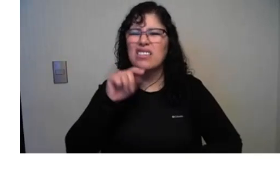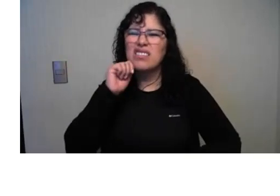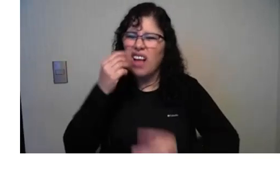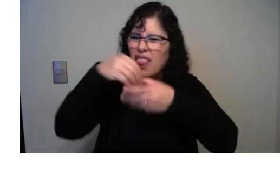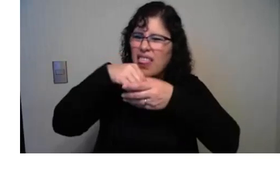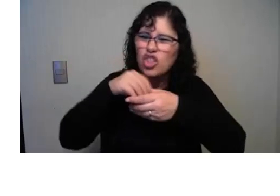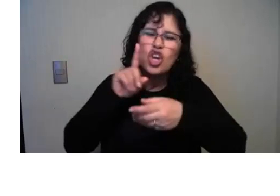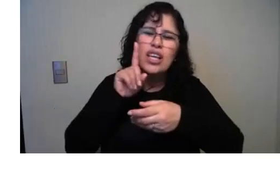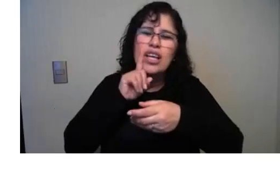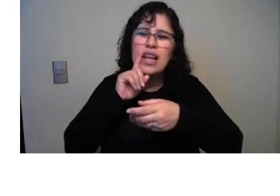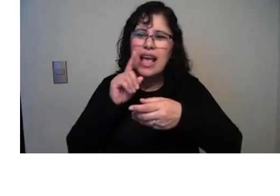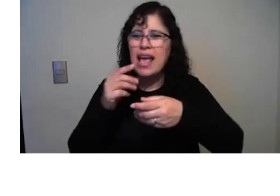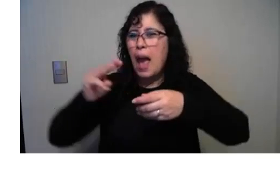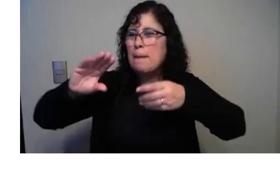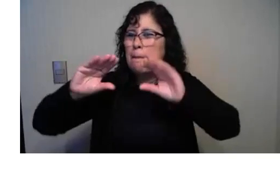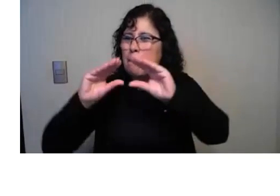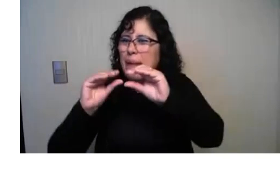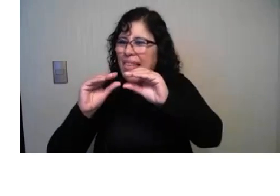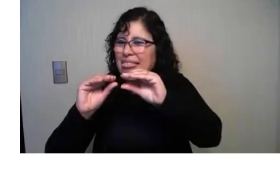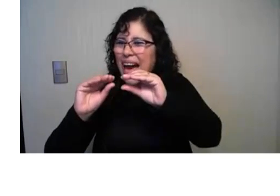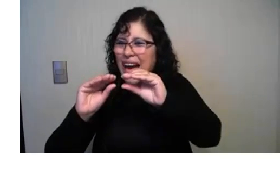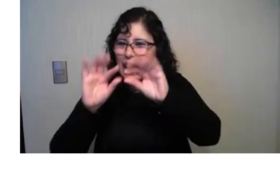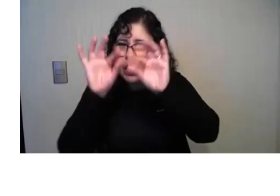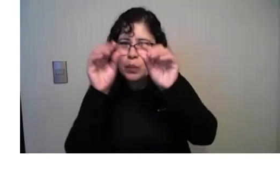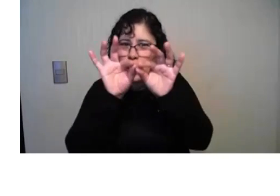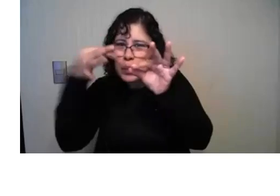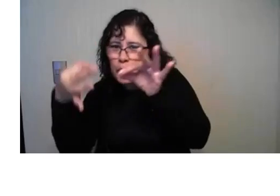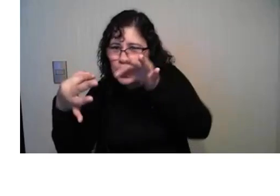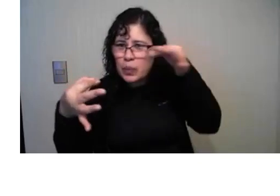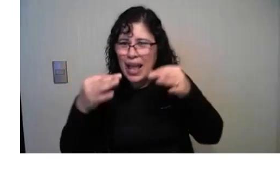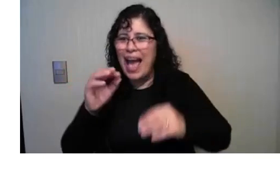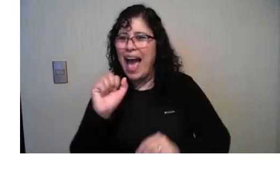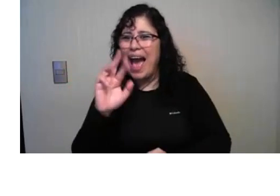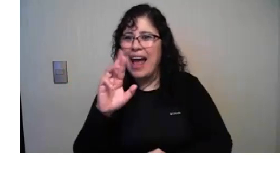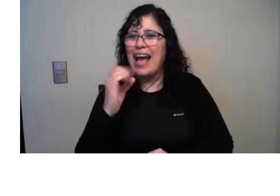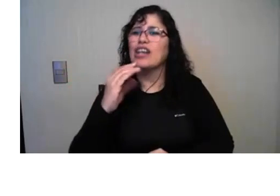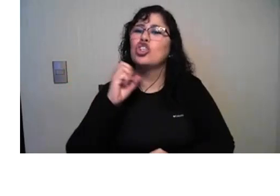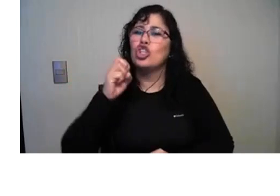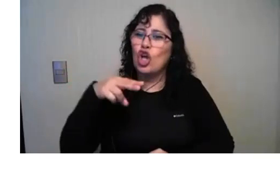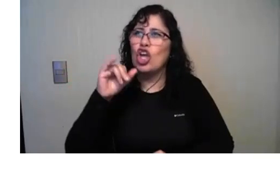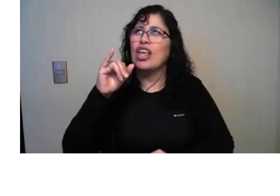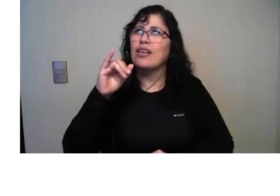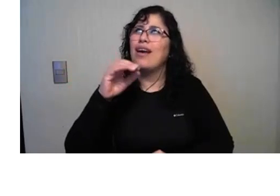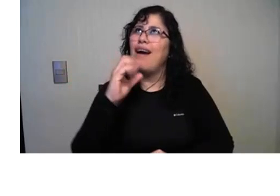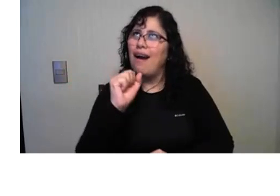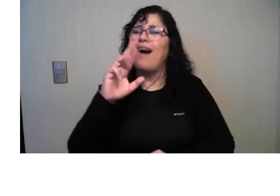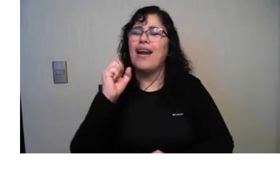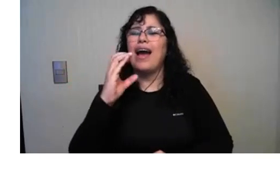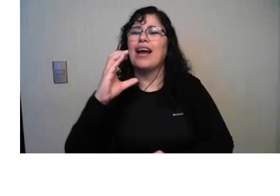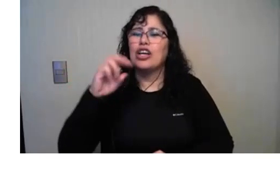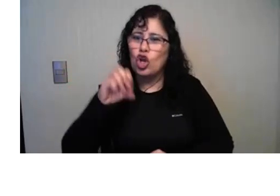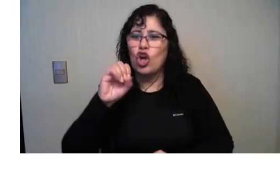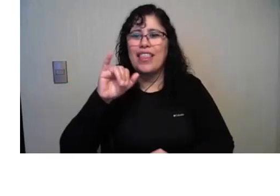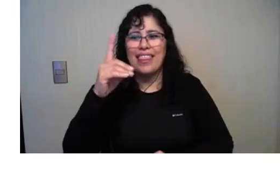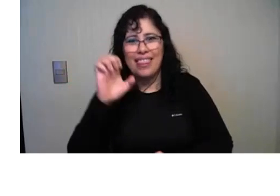las meninges más blandas, por tanto son la aracnoides y la pía madre. Y aquí tenemos la cola, la caudaquina, cola de